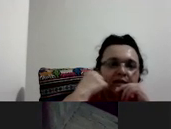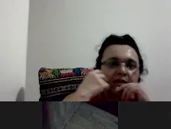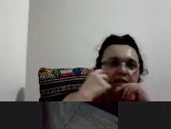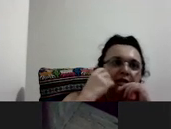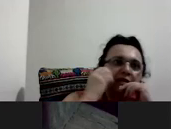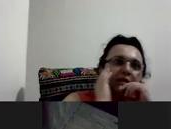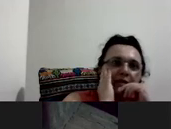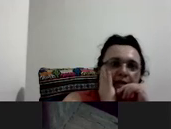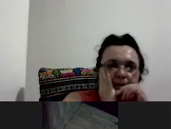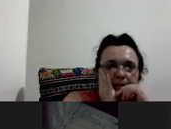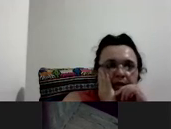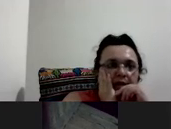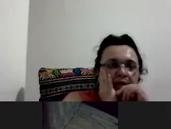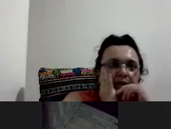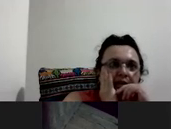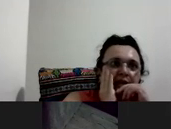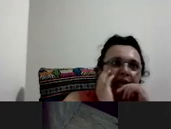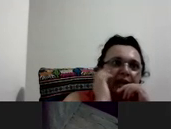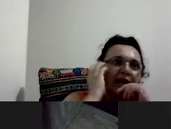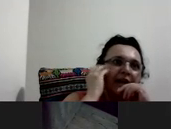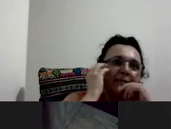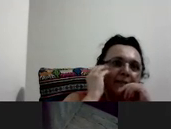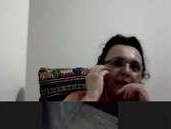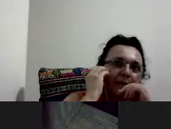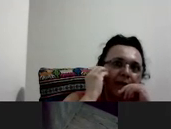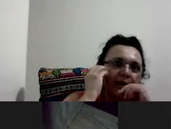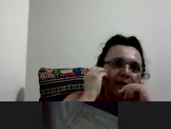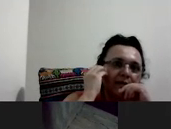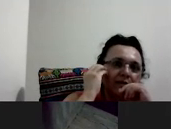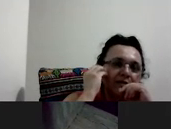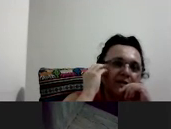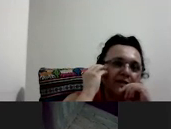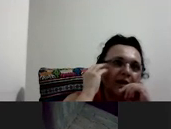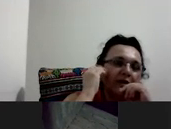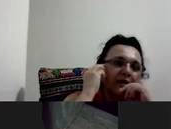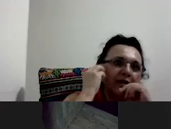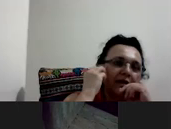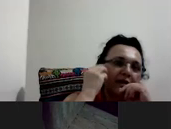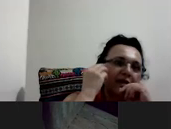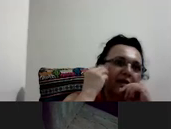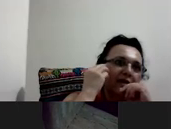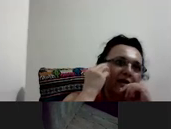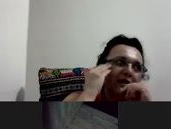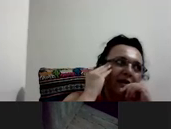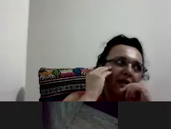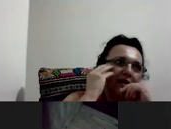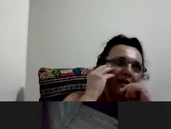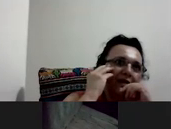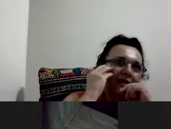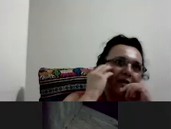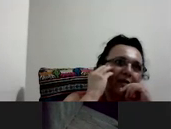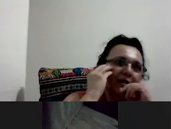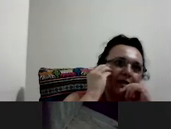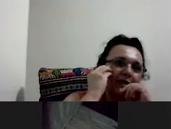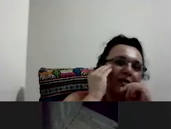¿verdad? Y otra cuando ya se pone que le cambia la piel. Usted se ha fijado que muda la